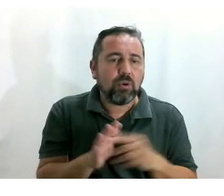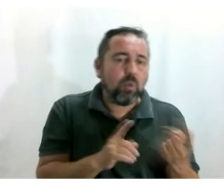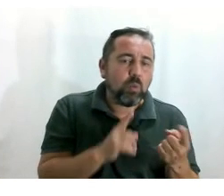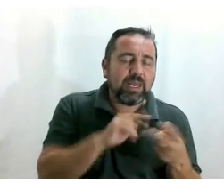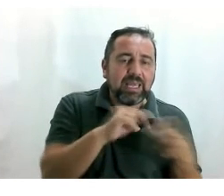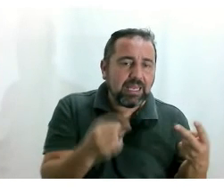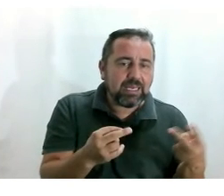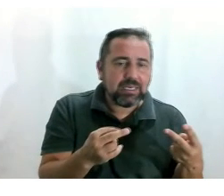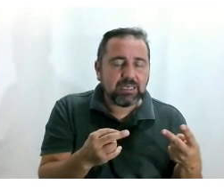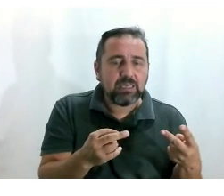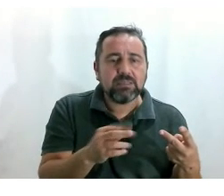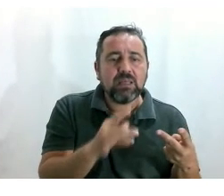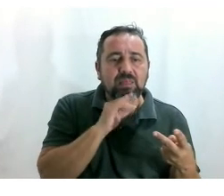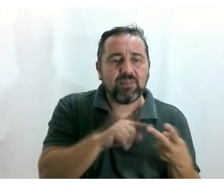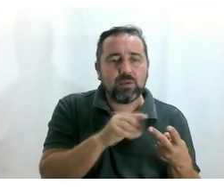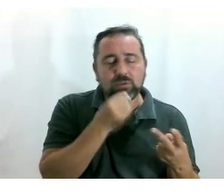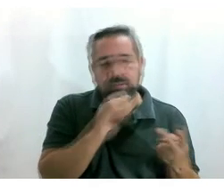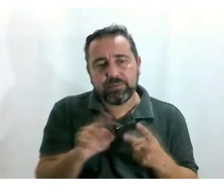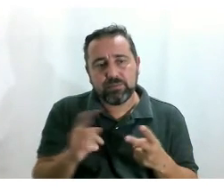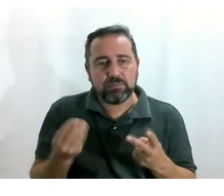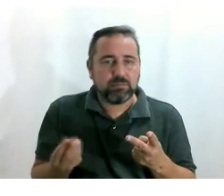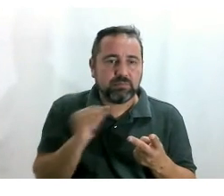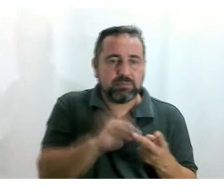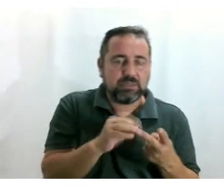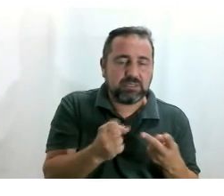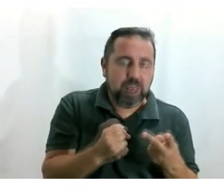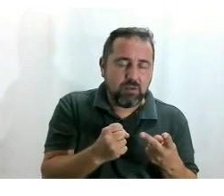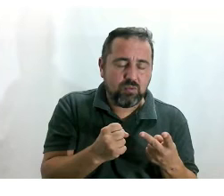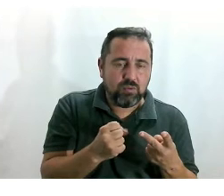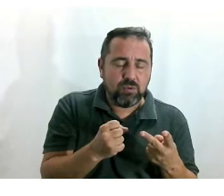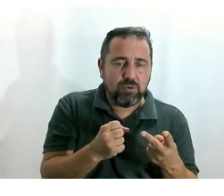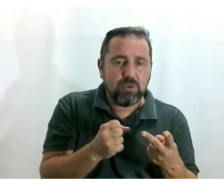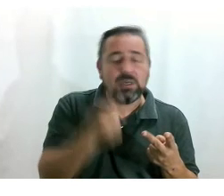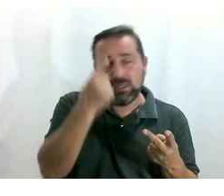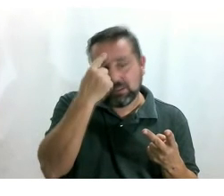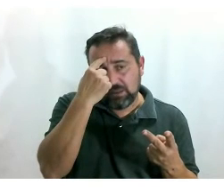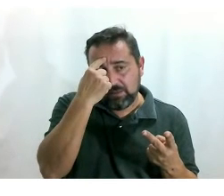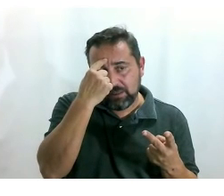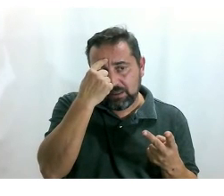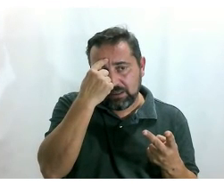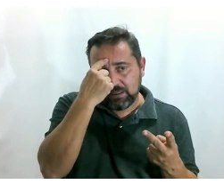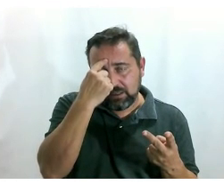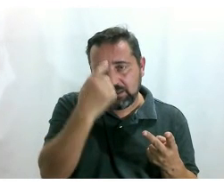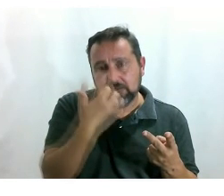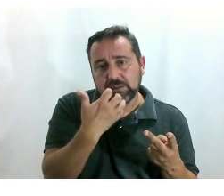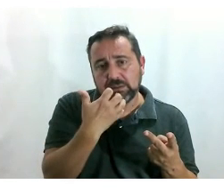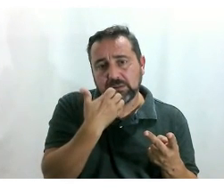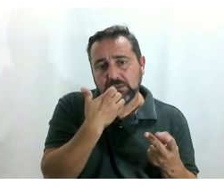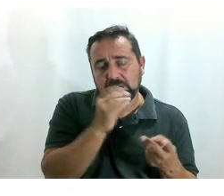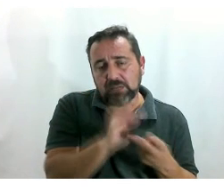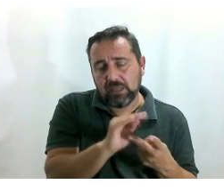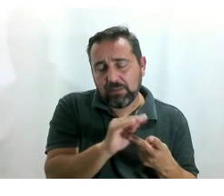gen defectuoso por uno sano, y saber también si este tipo de